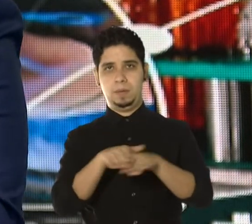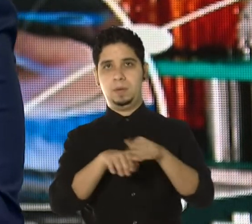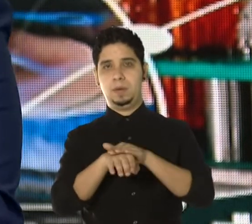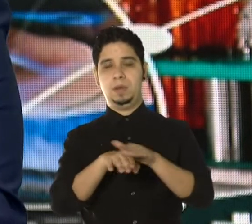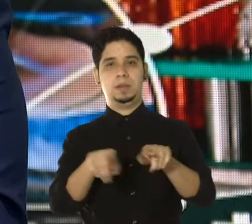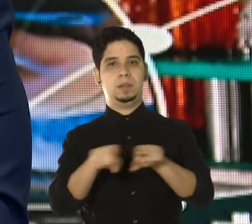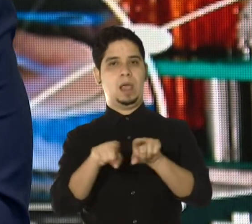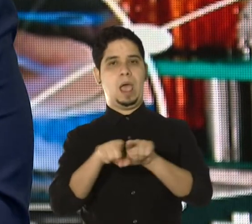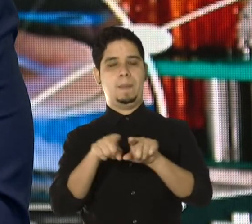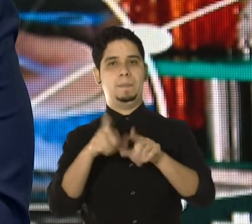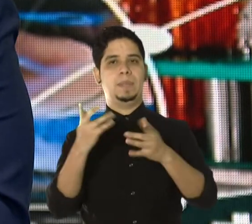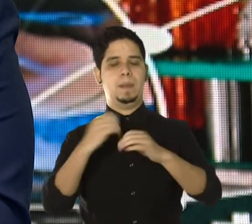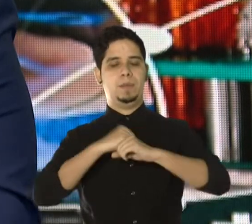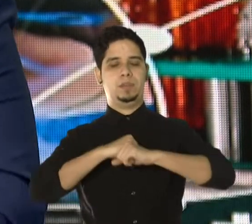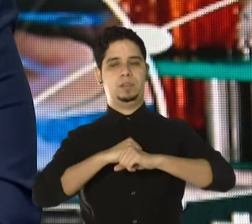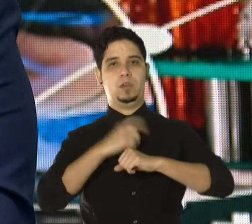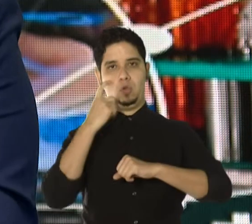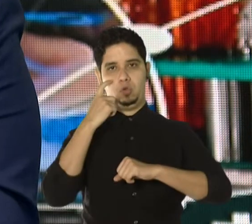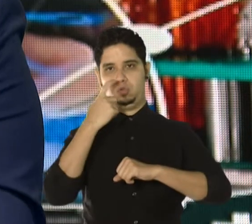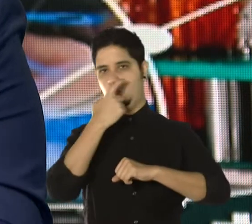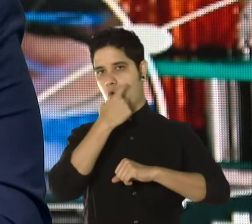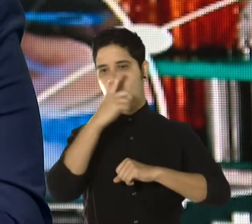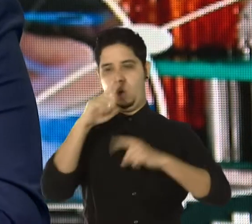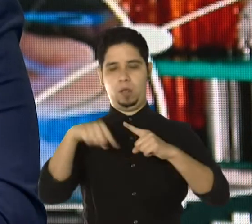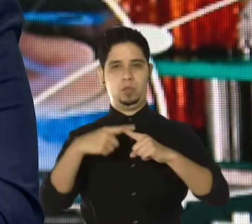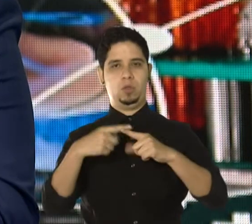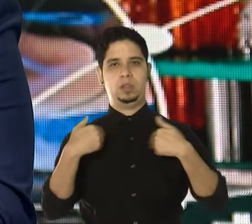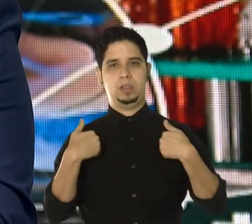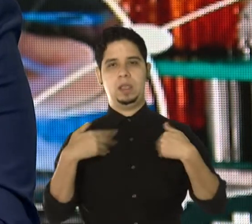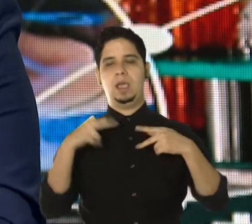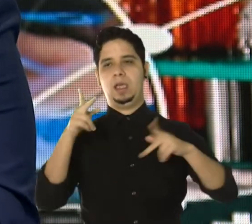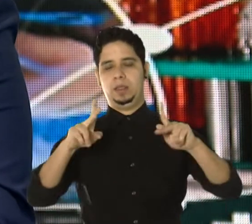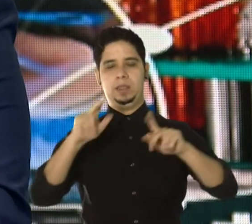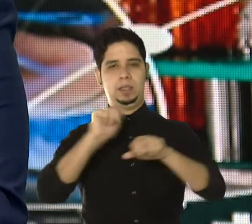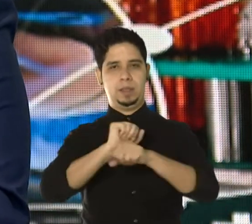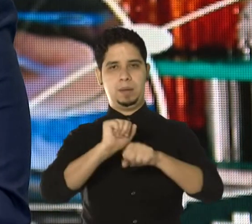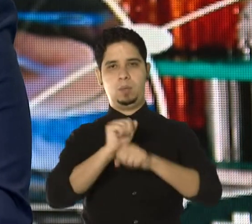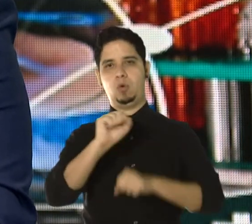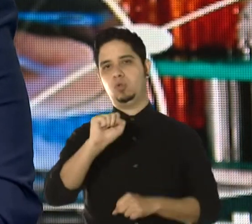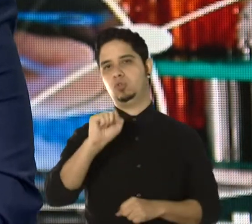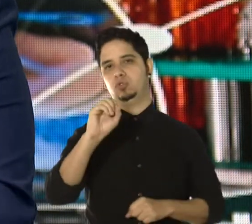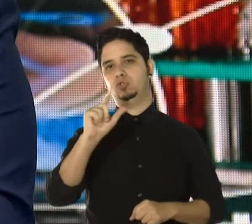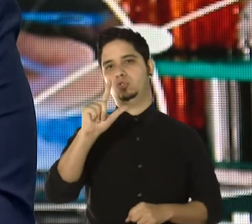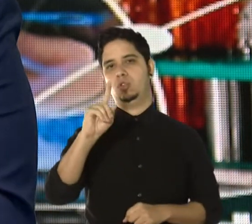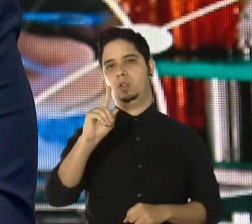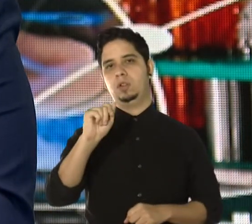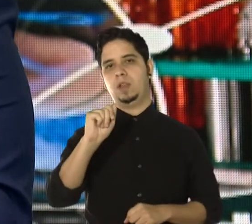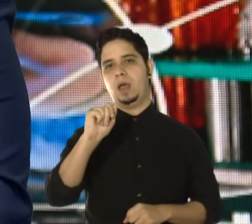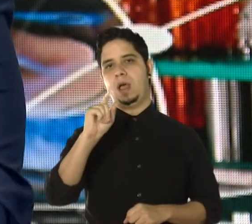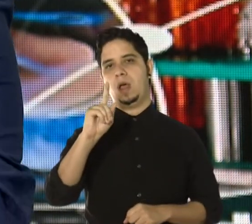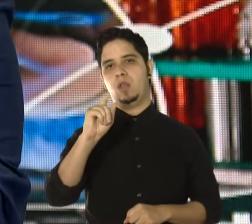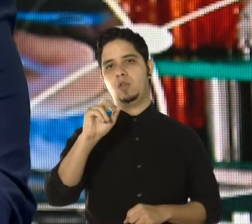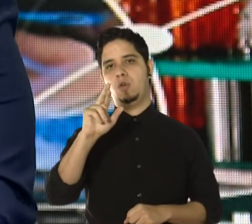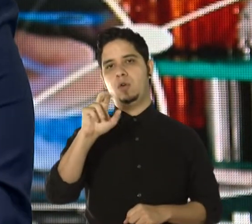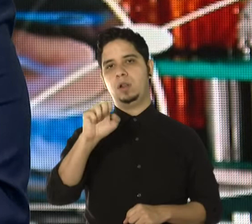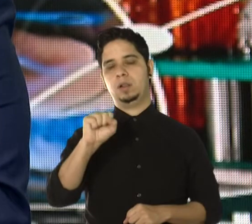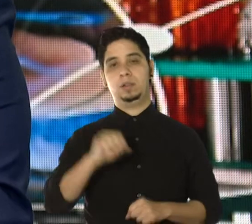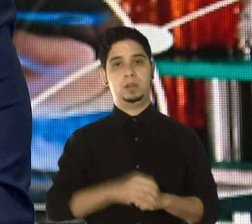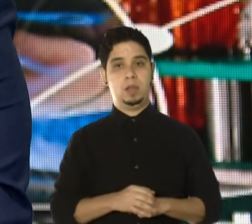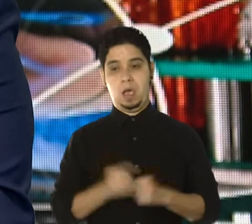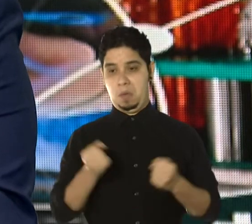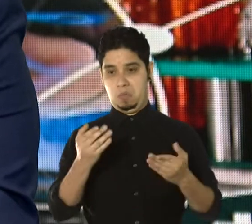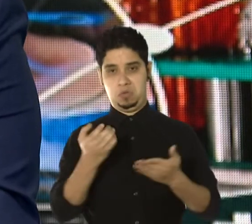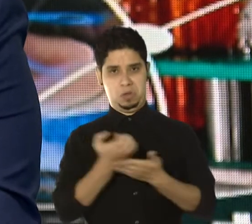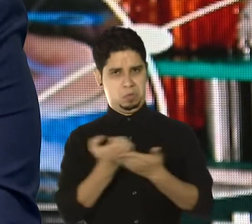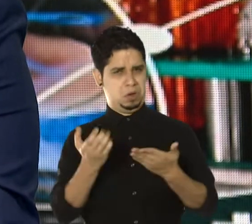ojos cuando tienes soldadores en la obra. O sea, hay muchos equipos de estos que se usaban previo a la